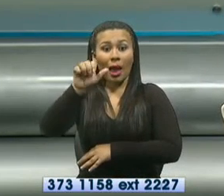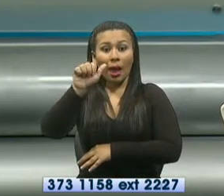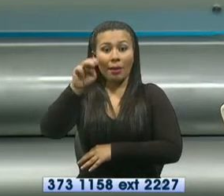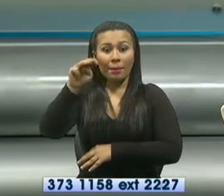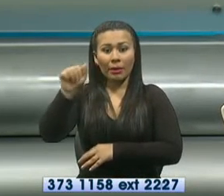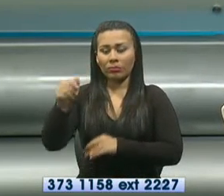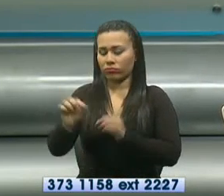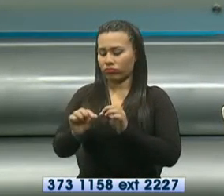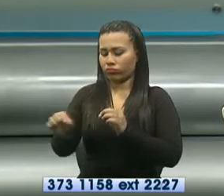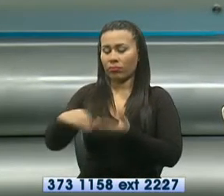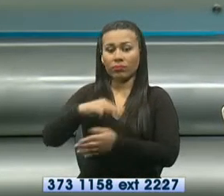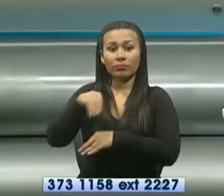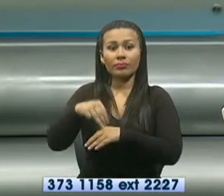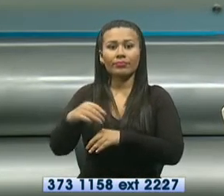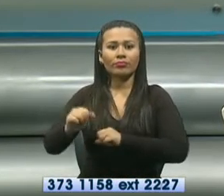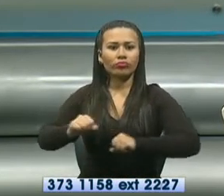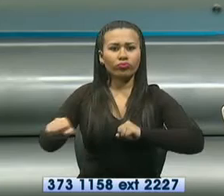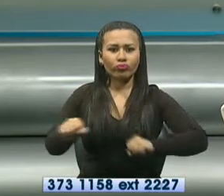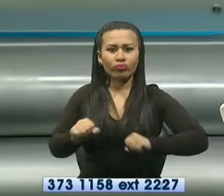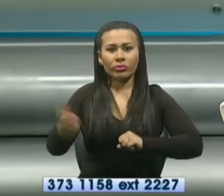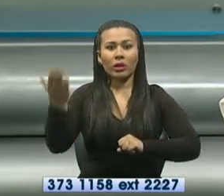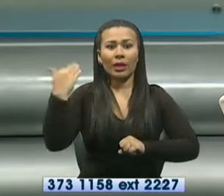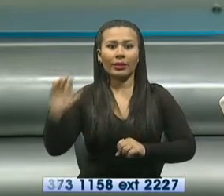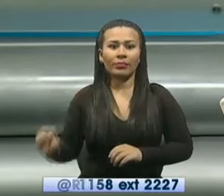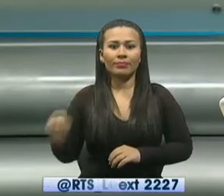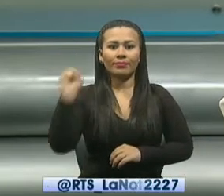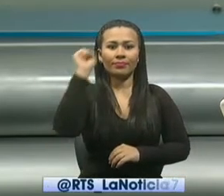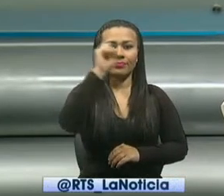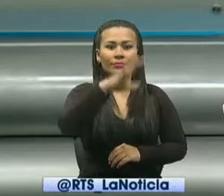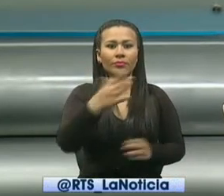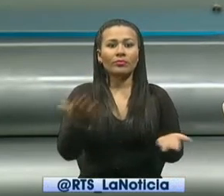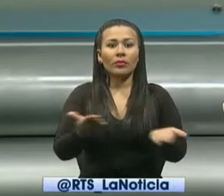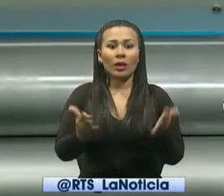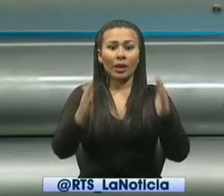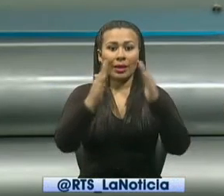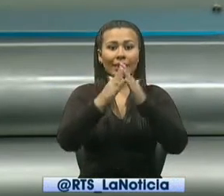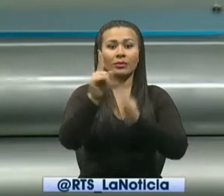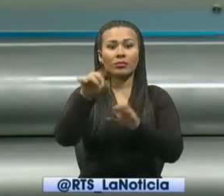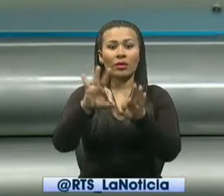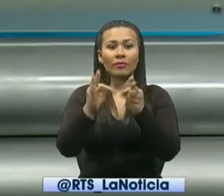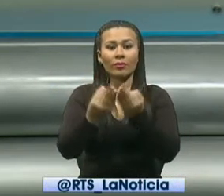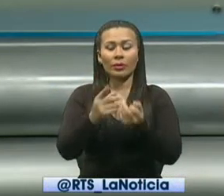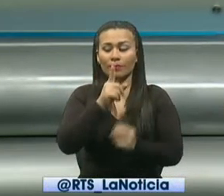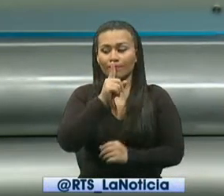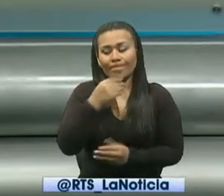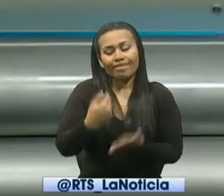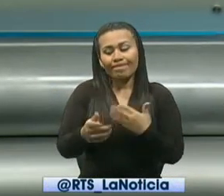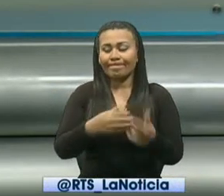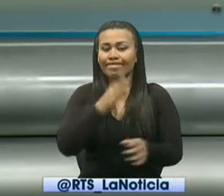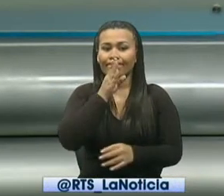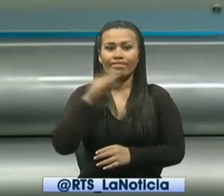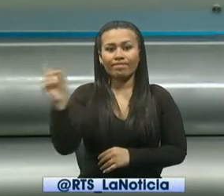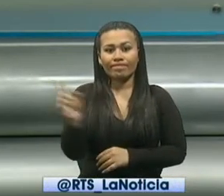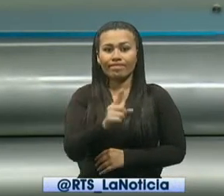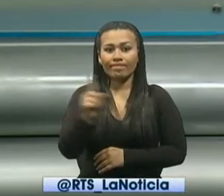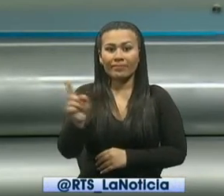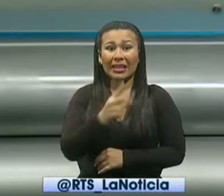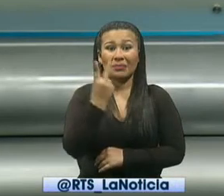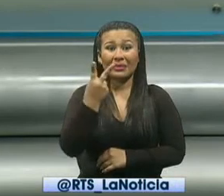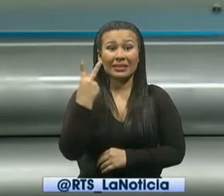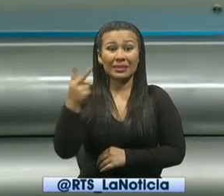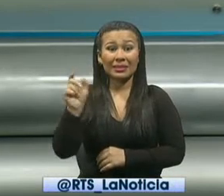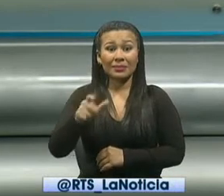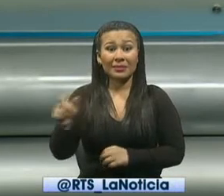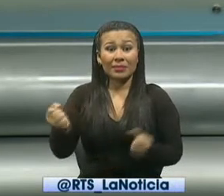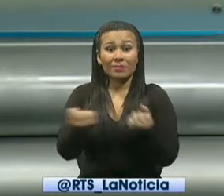en la provincia de Manabí tras el terremoto. Todas fueron acogidas en la casa de uno de sus parientes. Allí nos relataron los momentos